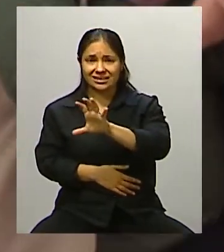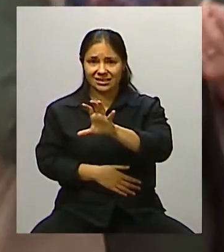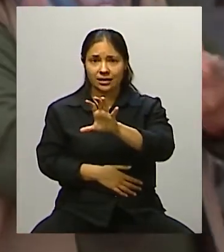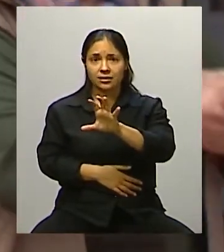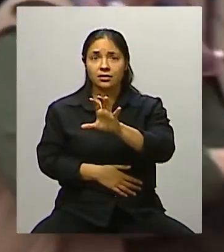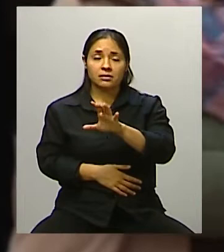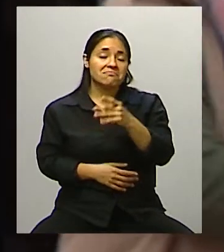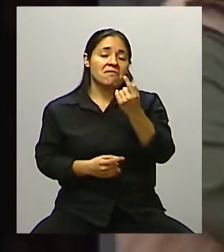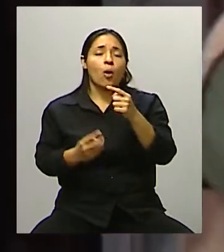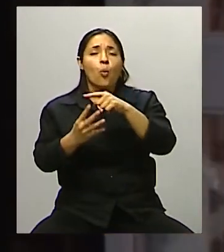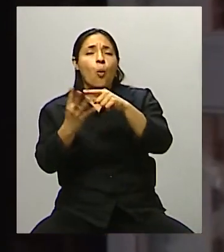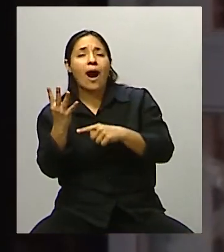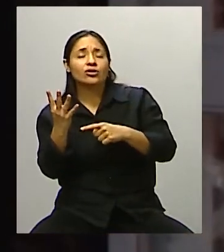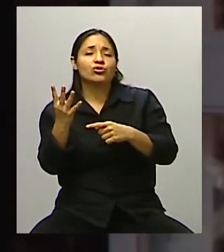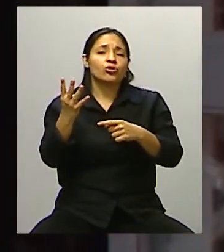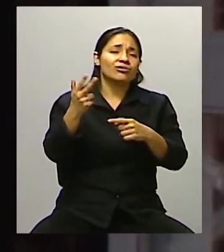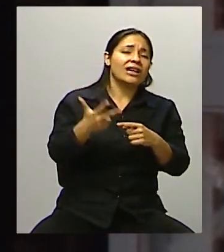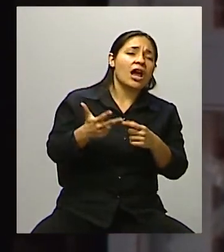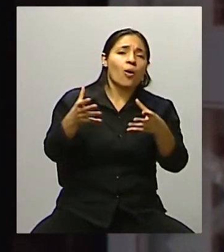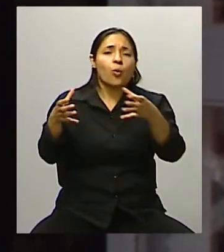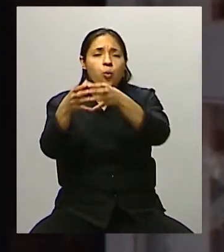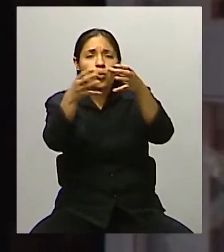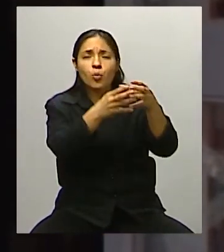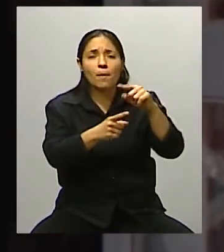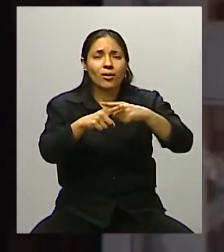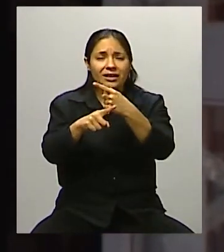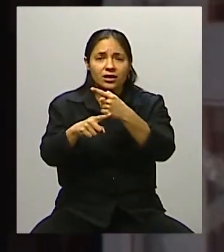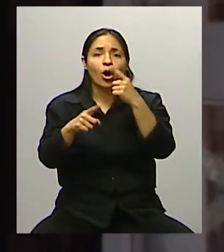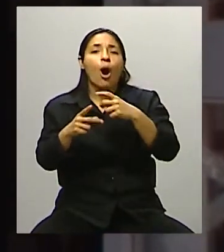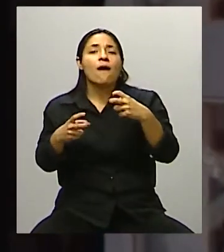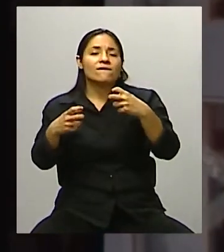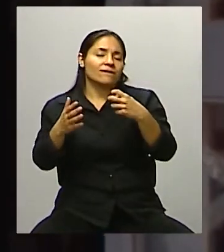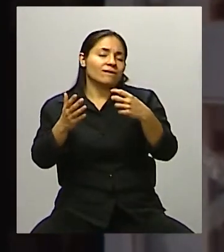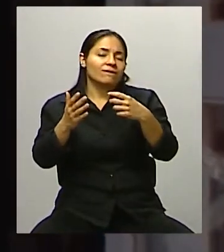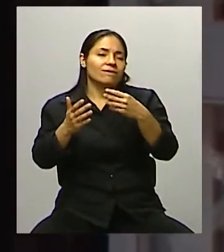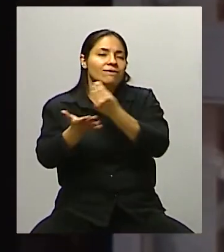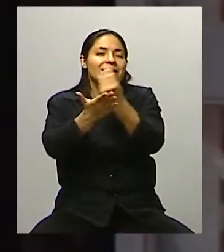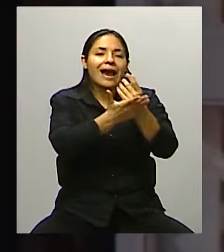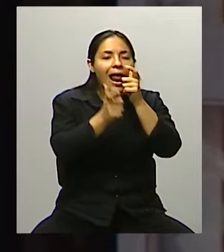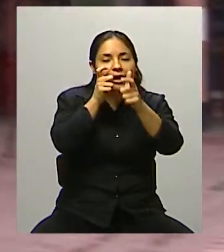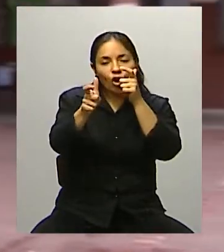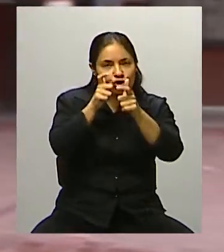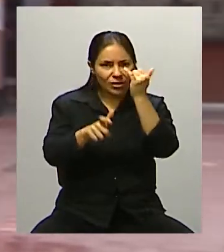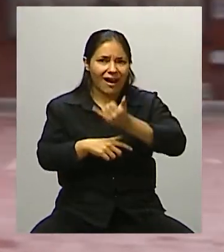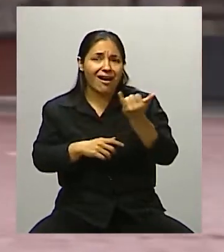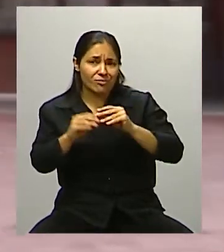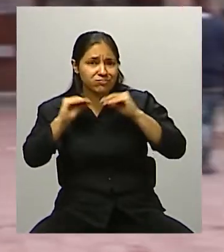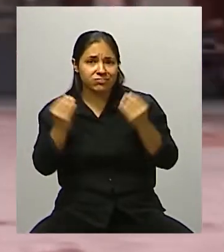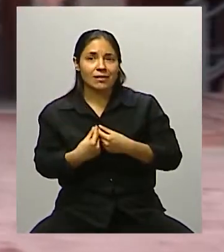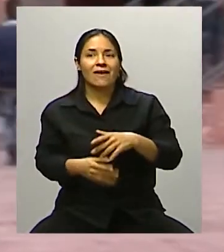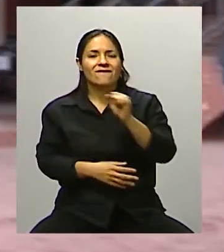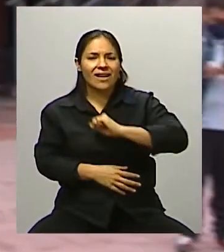significativas. Es imposible hacer fraude en cada urna en el recuento cuando termina el acto